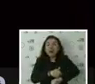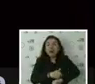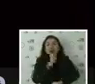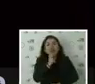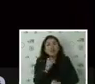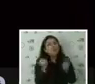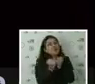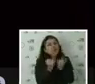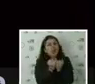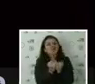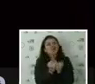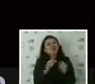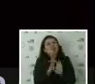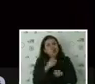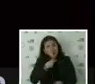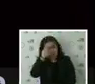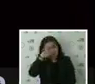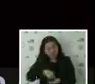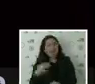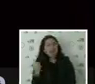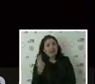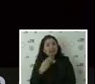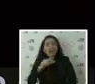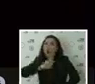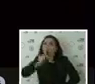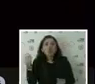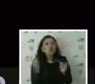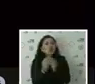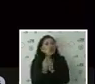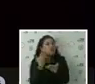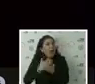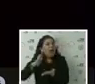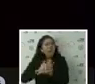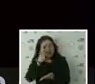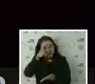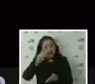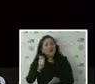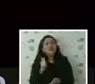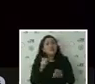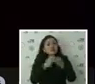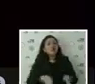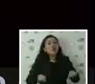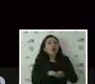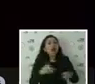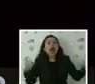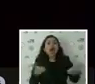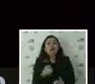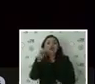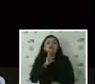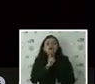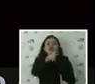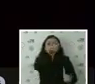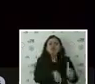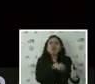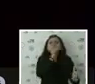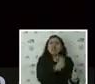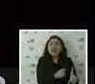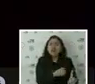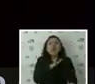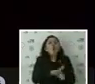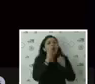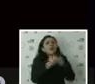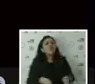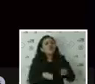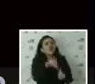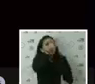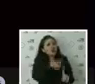y especialmente, pues creo que necesitaría un webinar aparte, el rol que juega la mujer y cuál ha sido la importancia y cómo